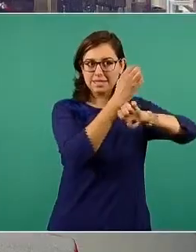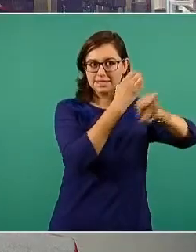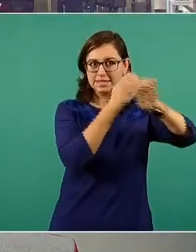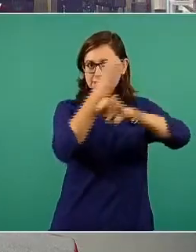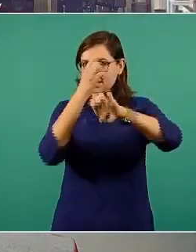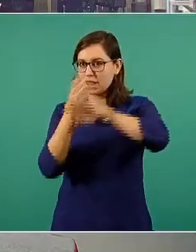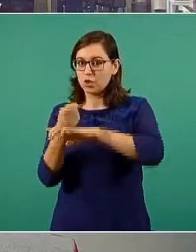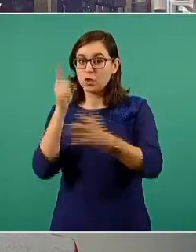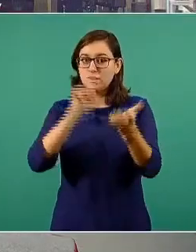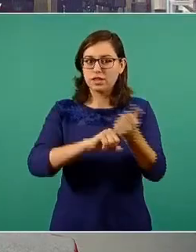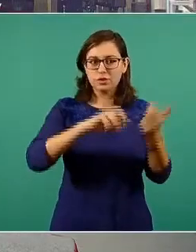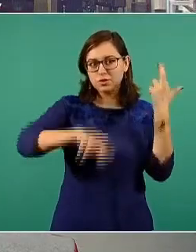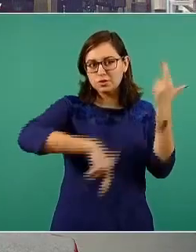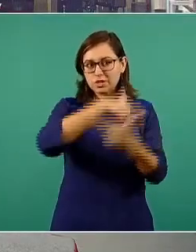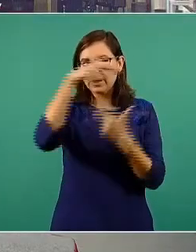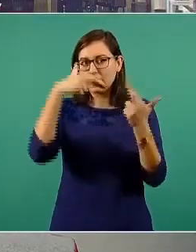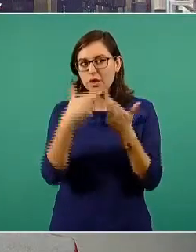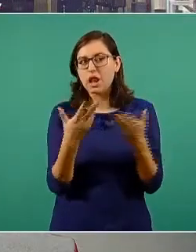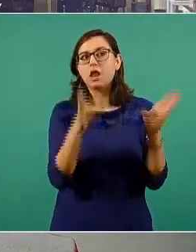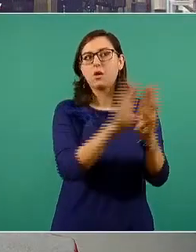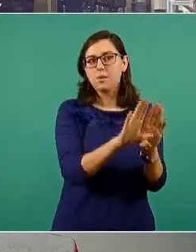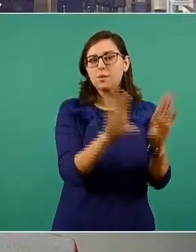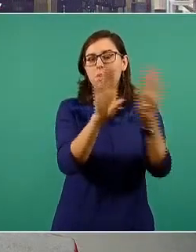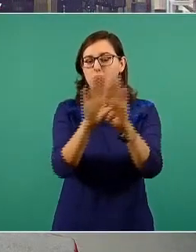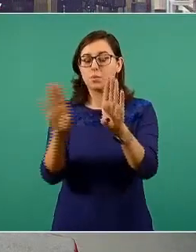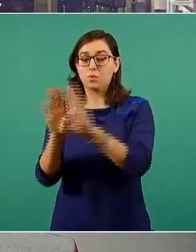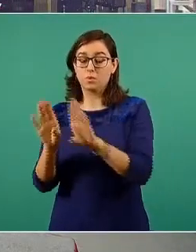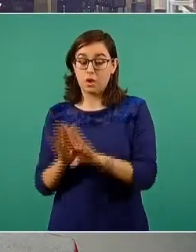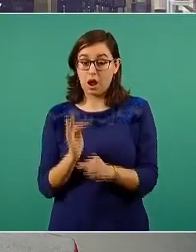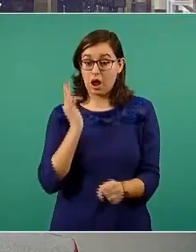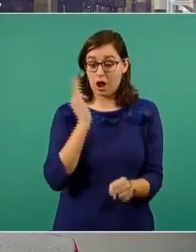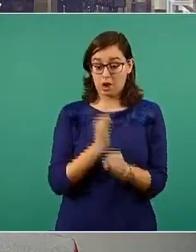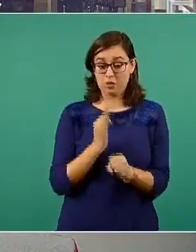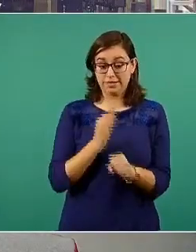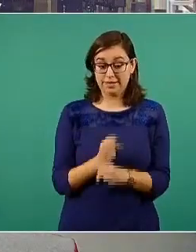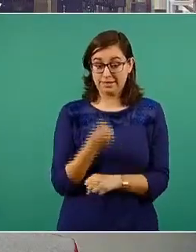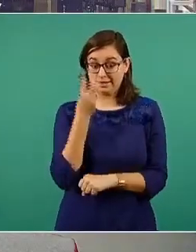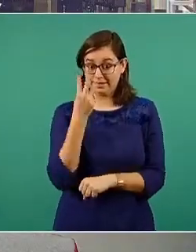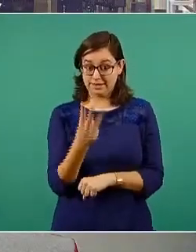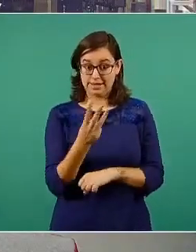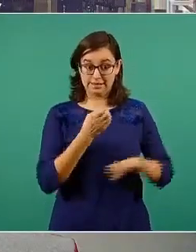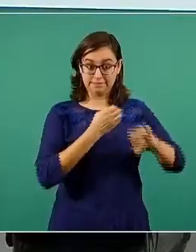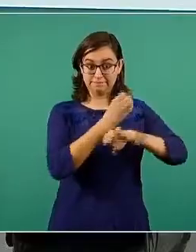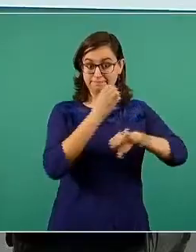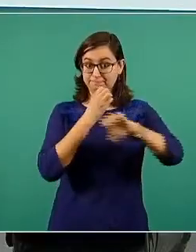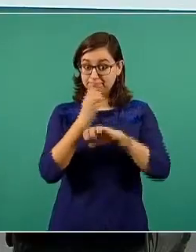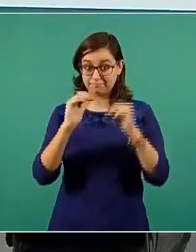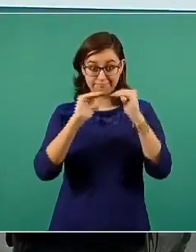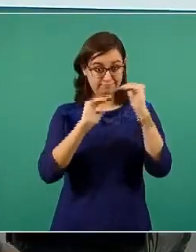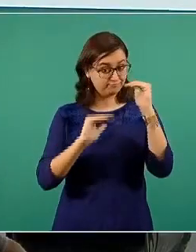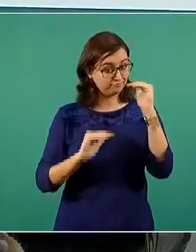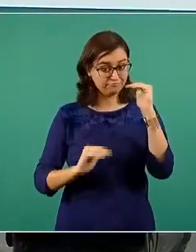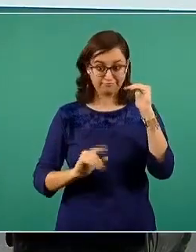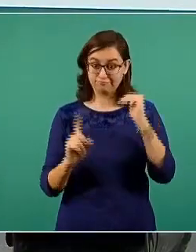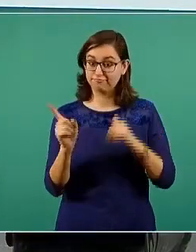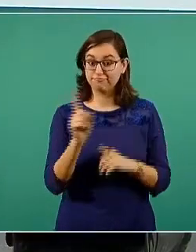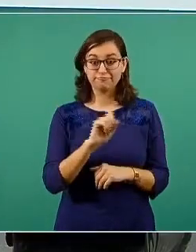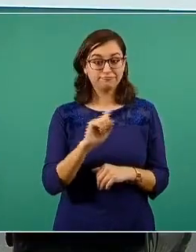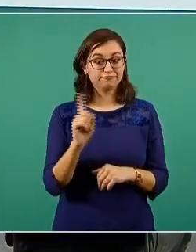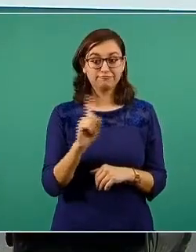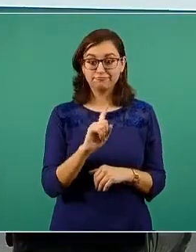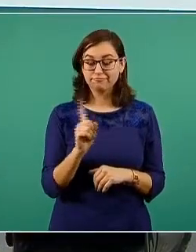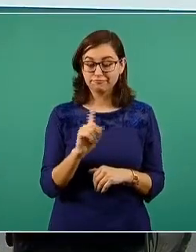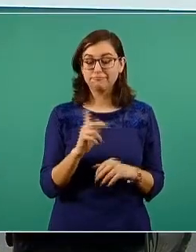las entidades federativas, en donde al menos tenemos 3 entidades en este momento que no tienen este comportamiento descendente, que se